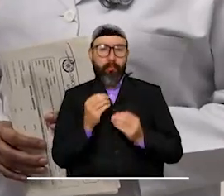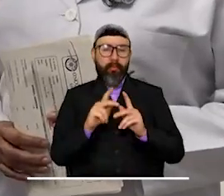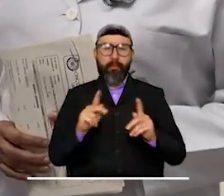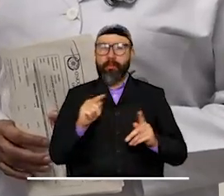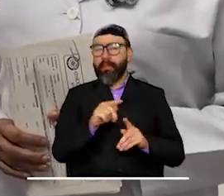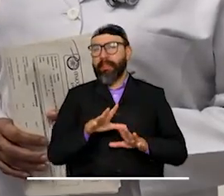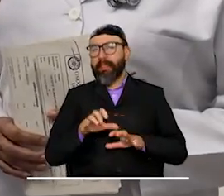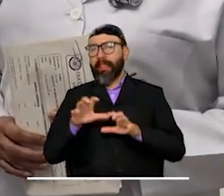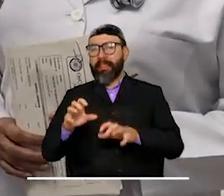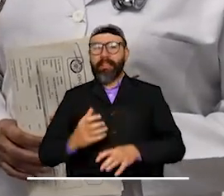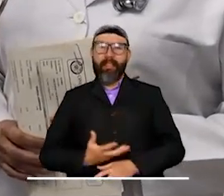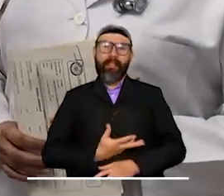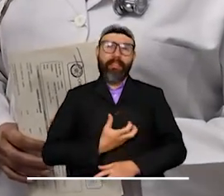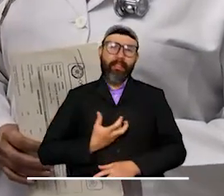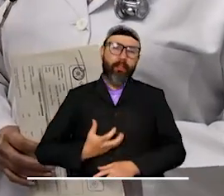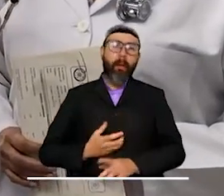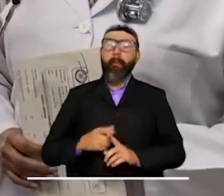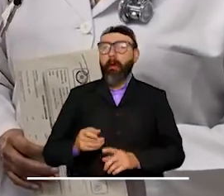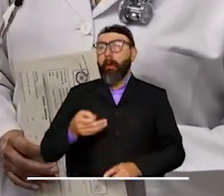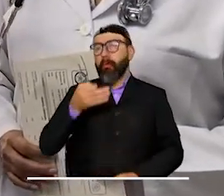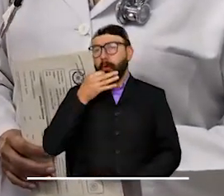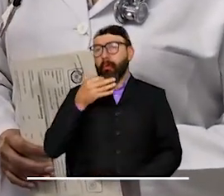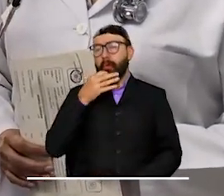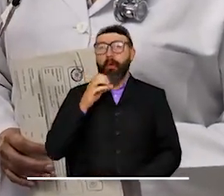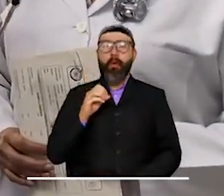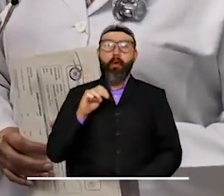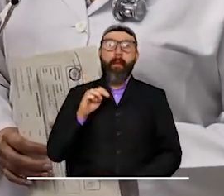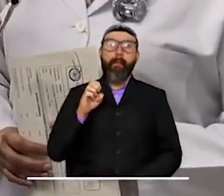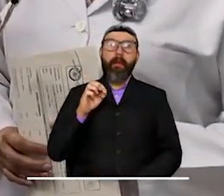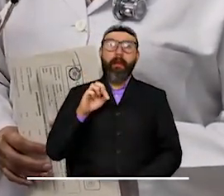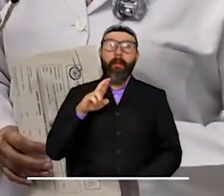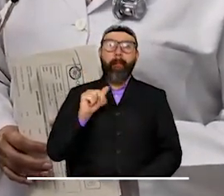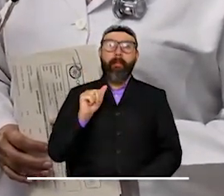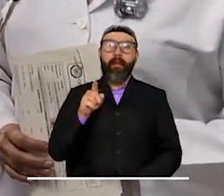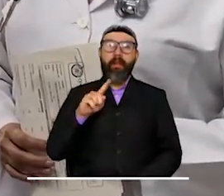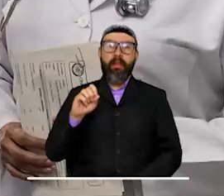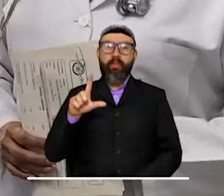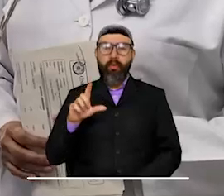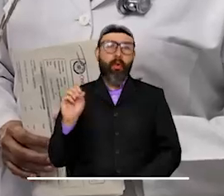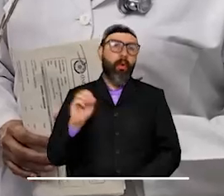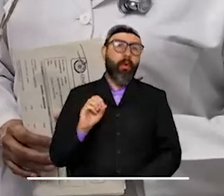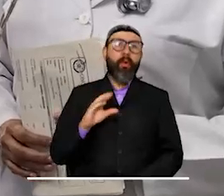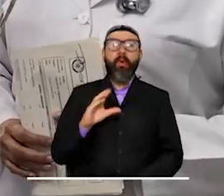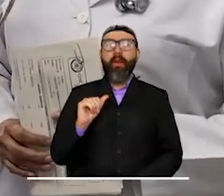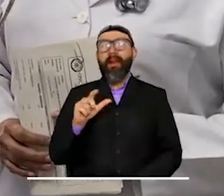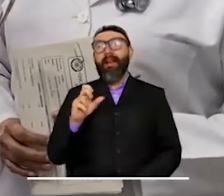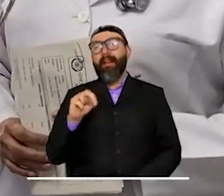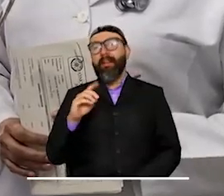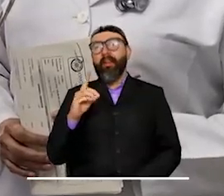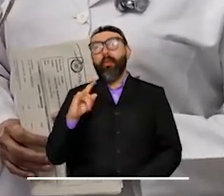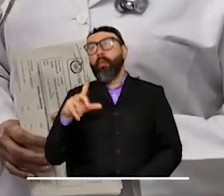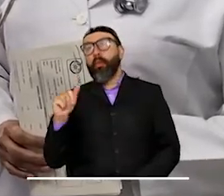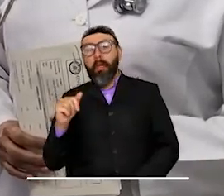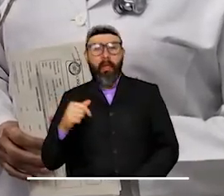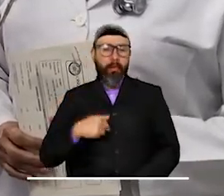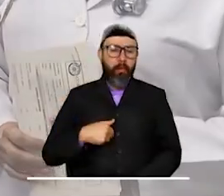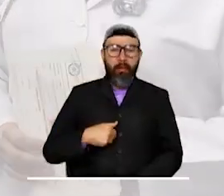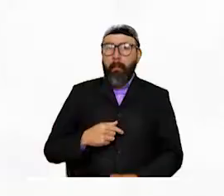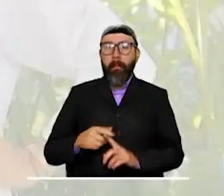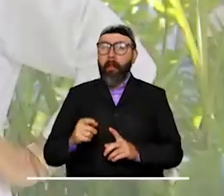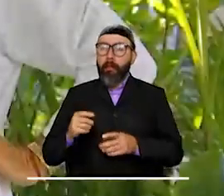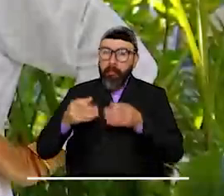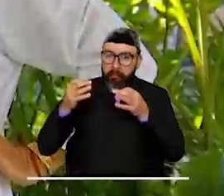estómago, tomando omeprazol o tomando caléndula o tomando cualquier cosa sin tener un